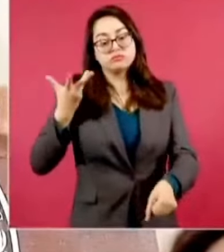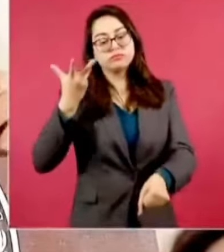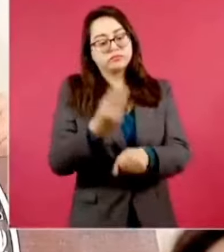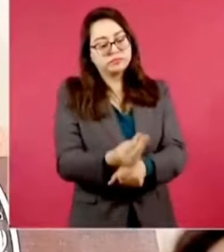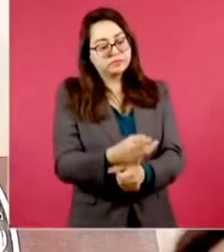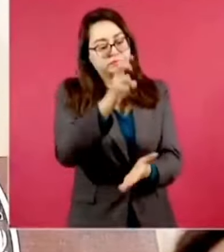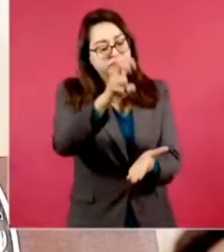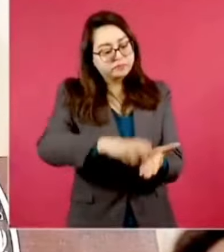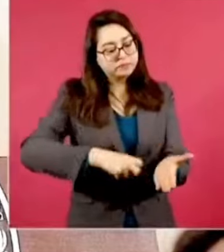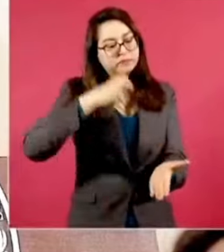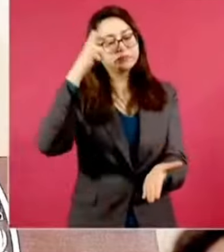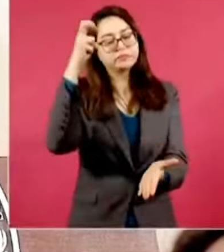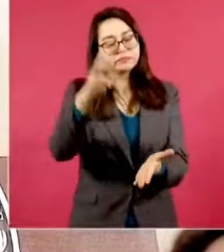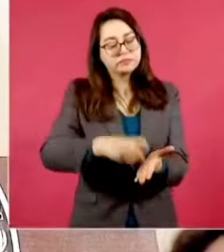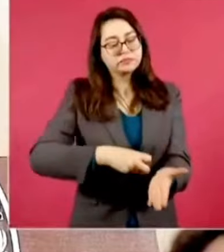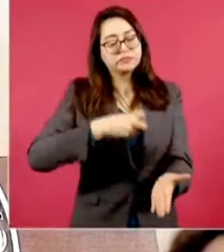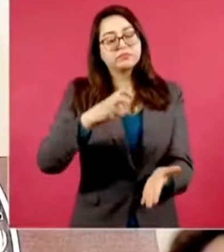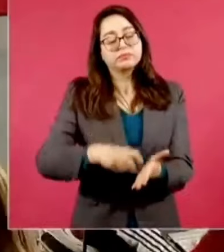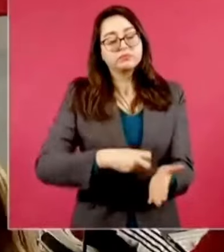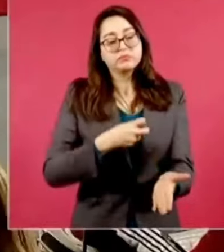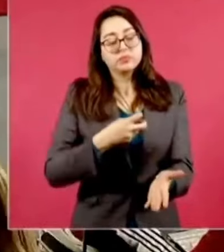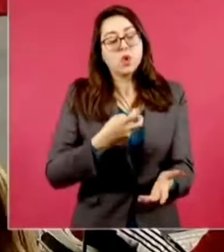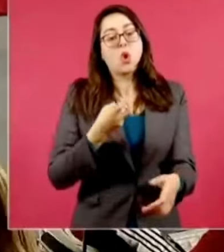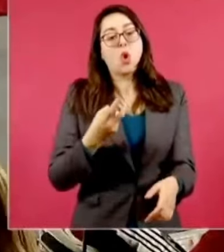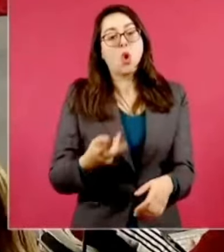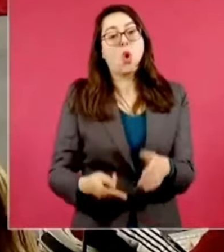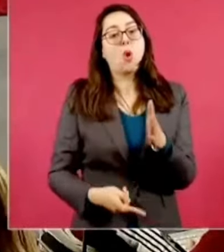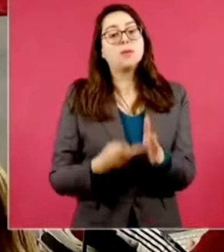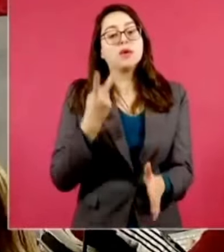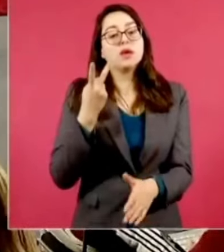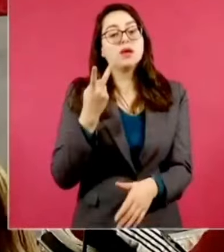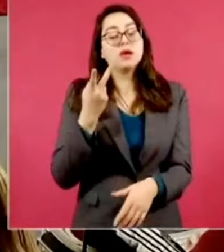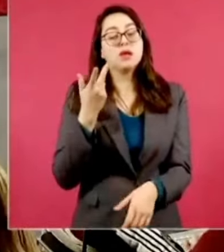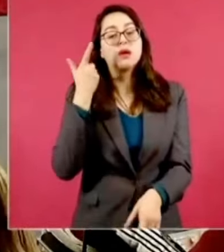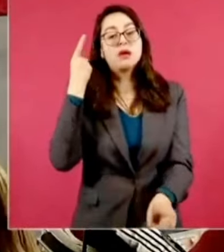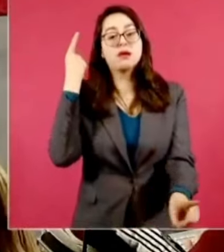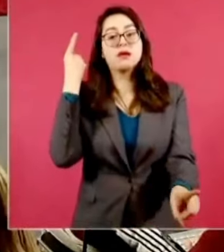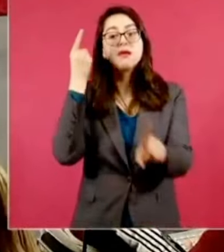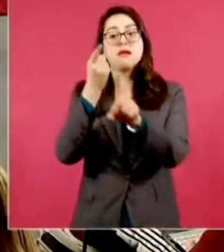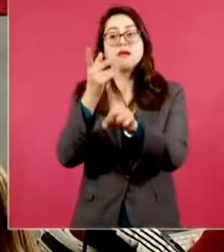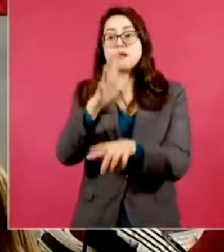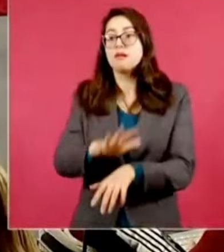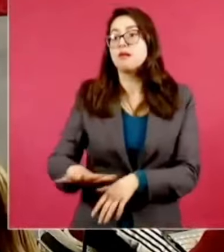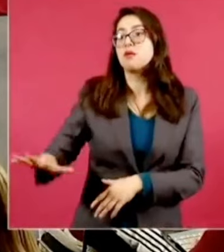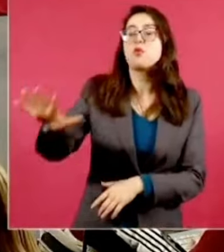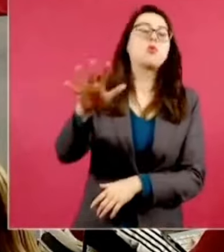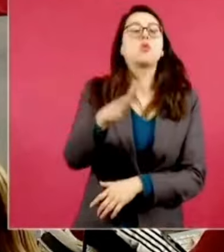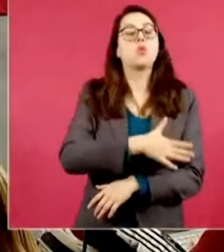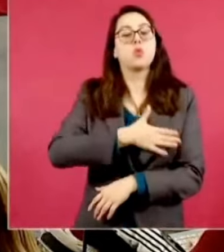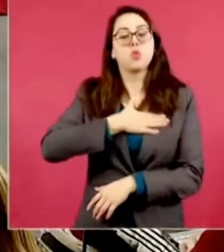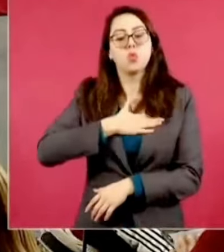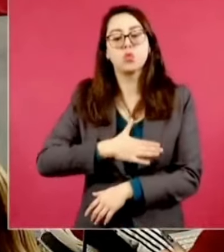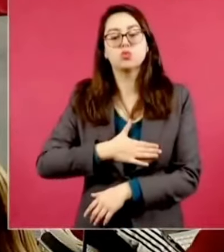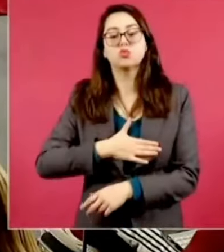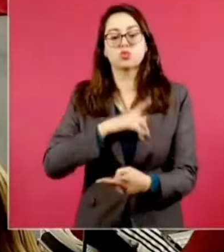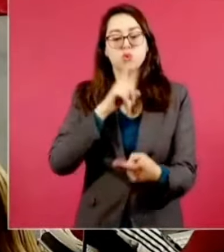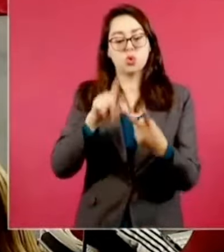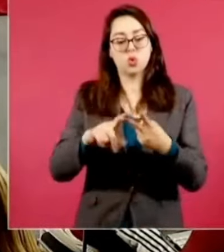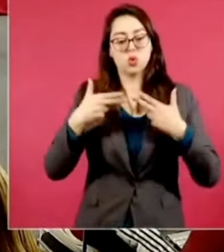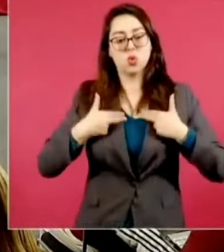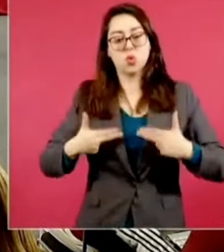17 su espíritu justiciero, humanista y público.